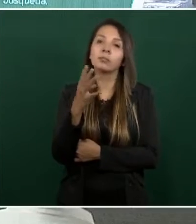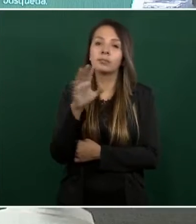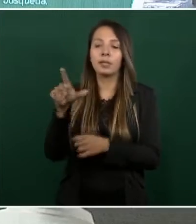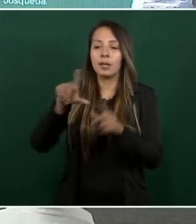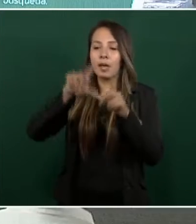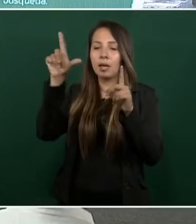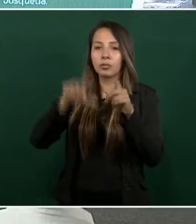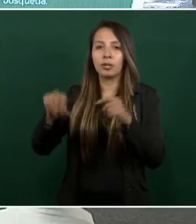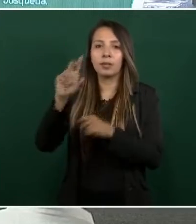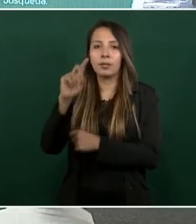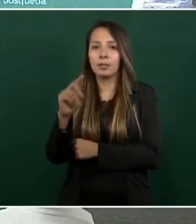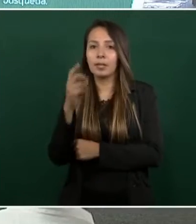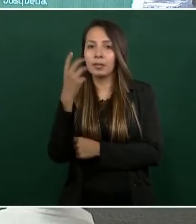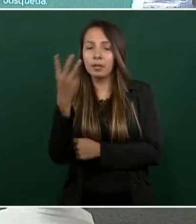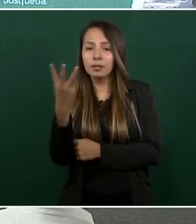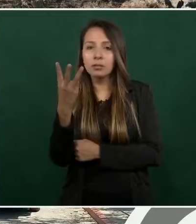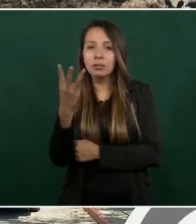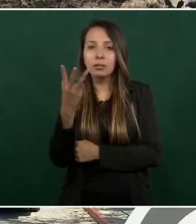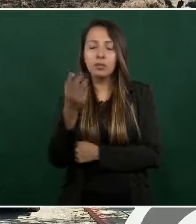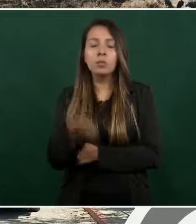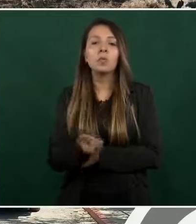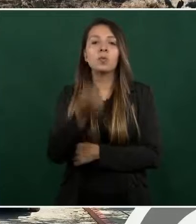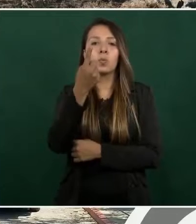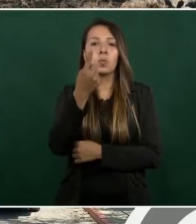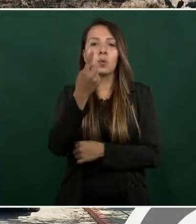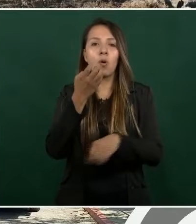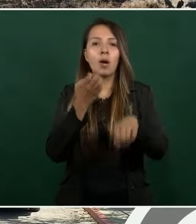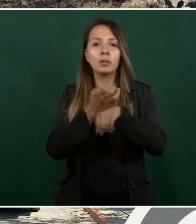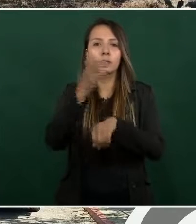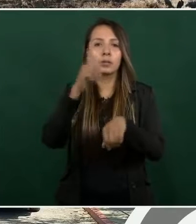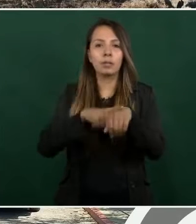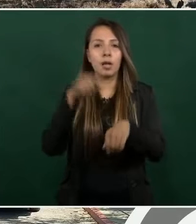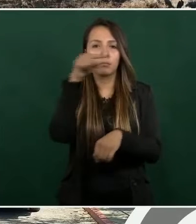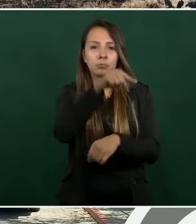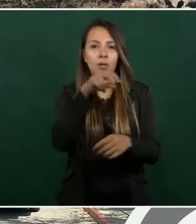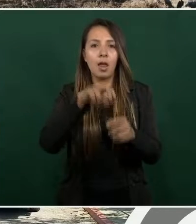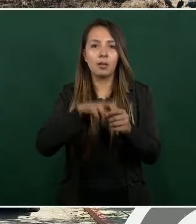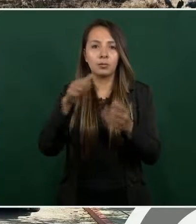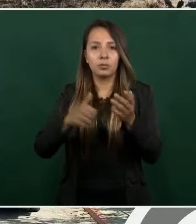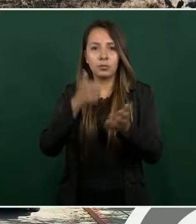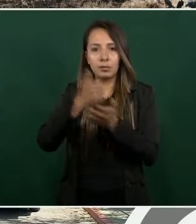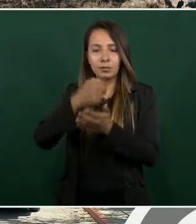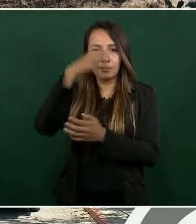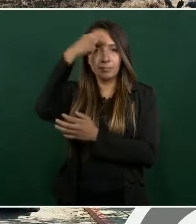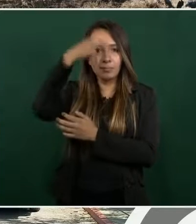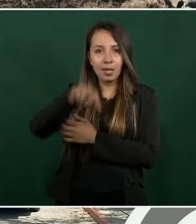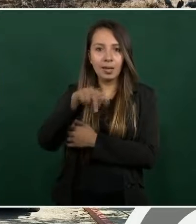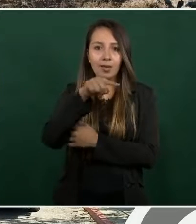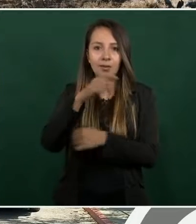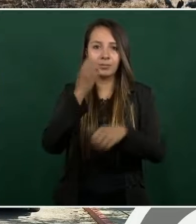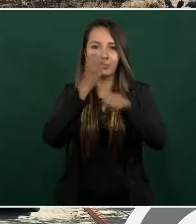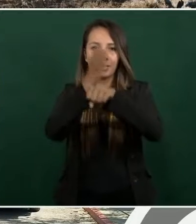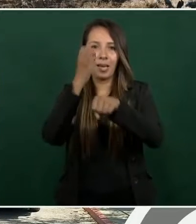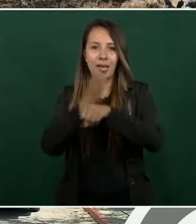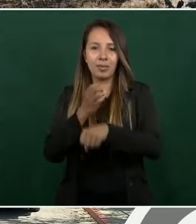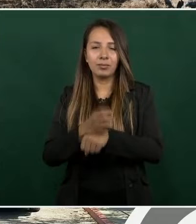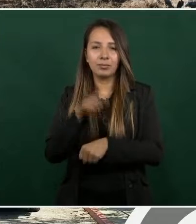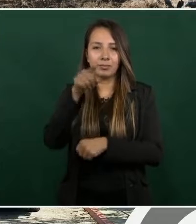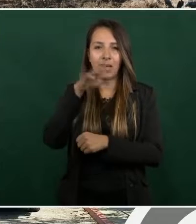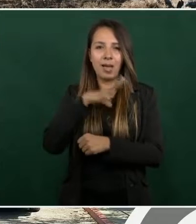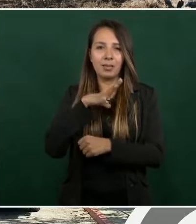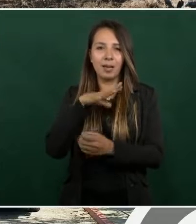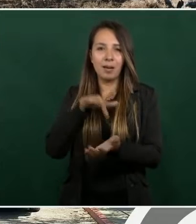y uno a la Comisión Estatal de Búsqueda de Personas en la Ciudad de México. Aquí están los estados en los que se proporcionó este